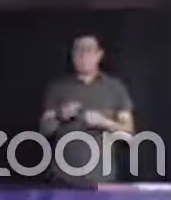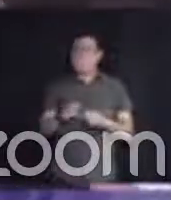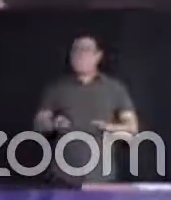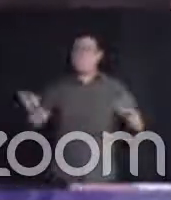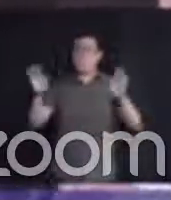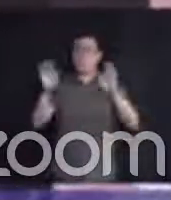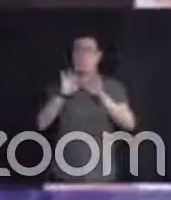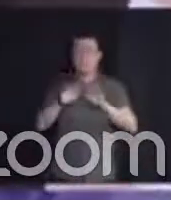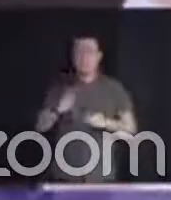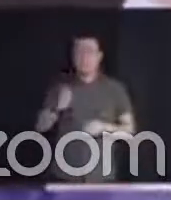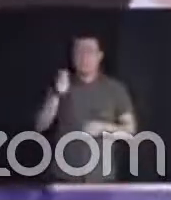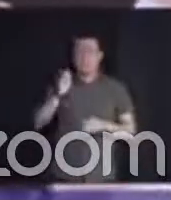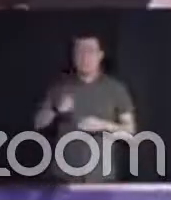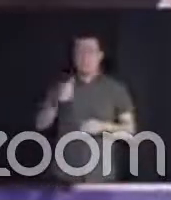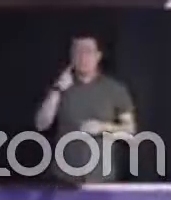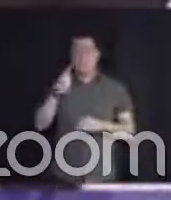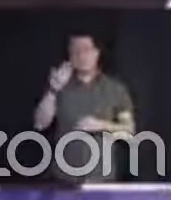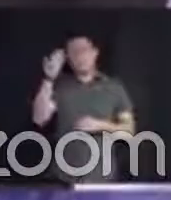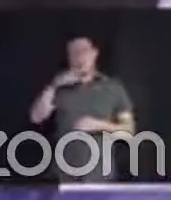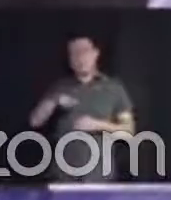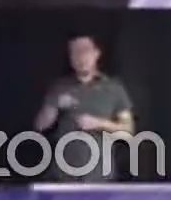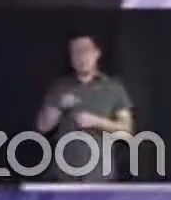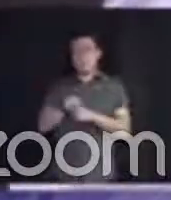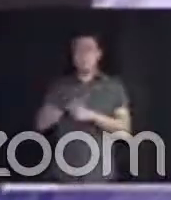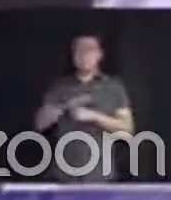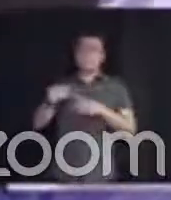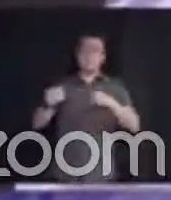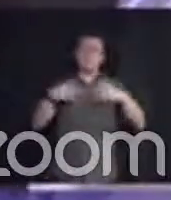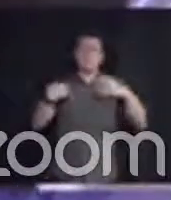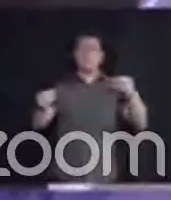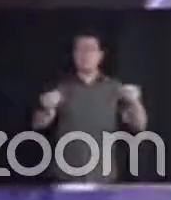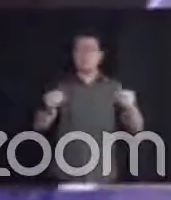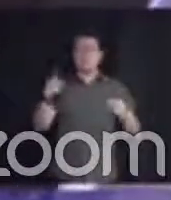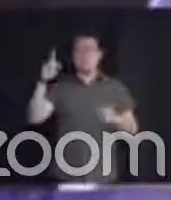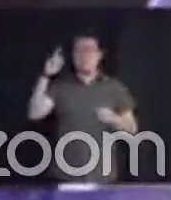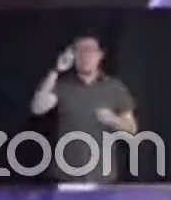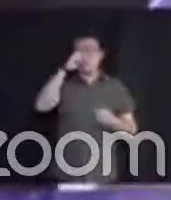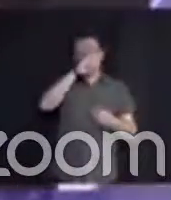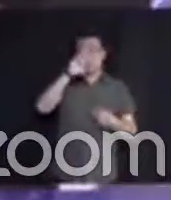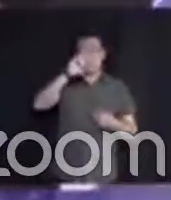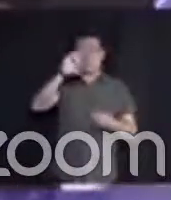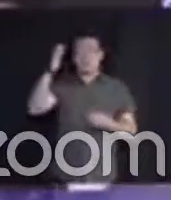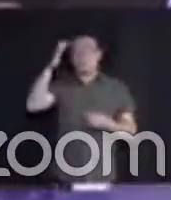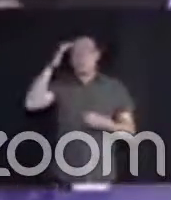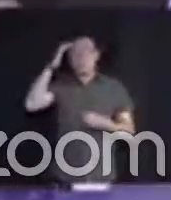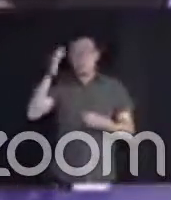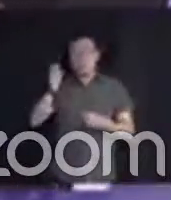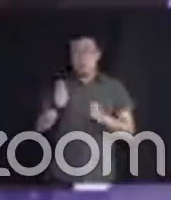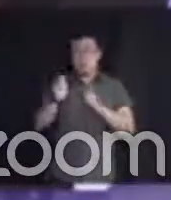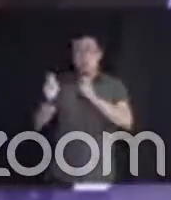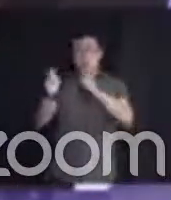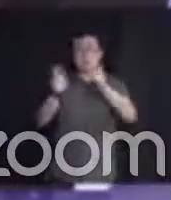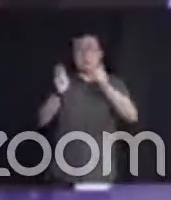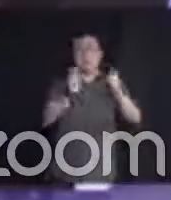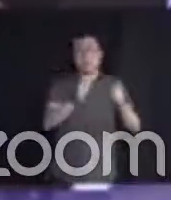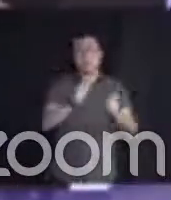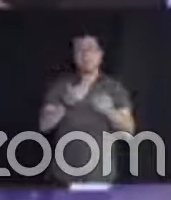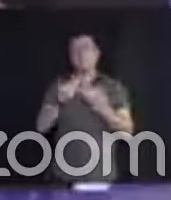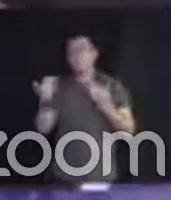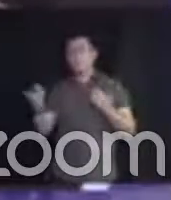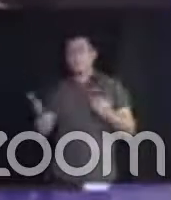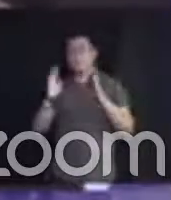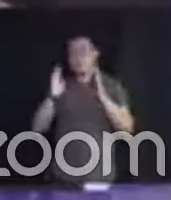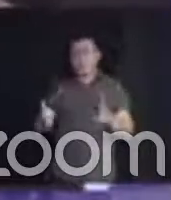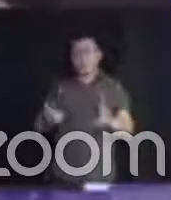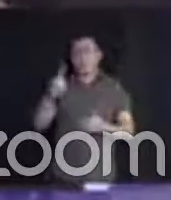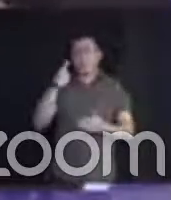toda la pandemia se complicó algunos reconocimientos, pero finalmente es posible hacerlo el día de hoy.